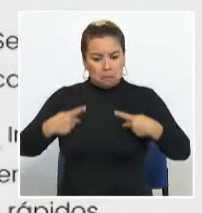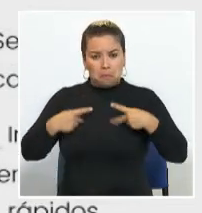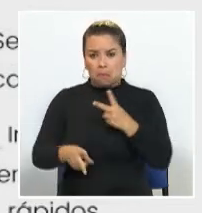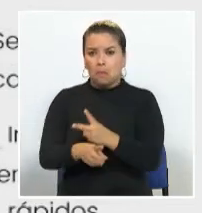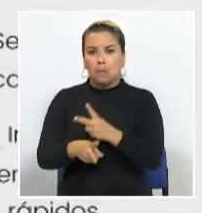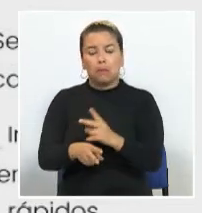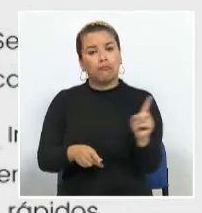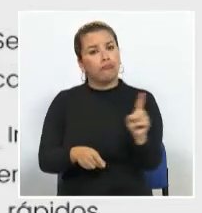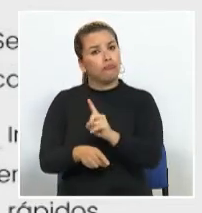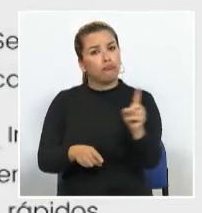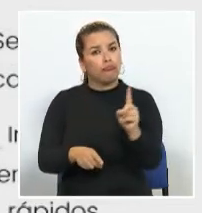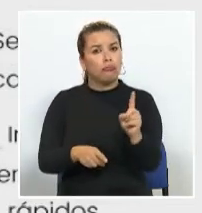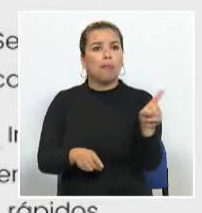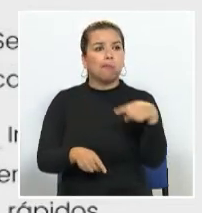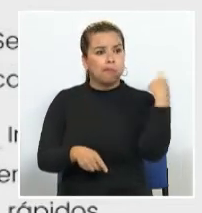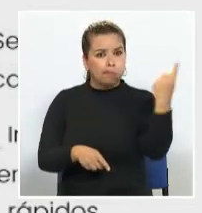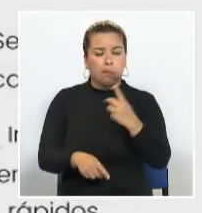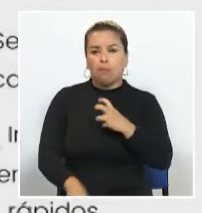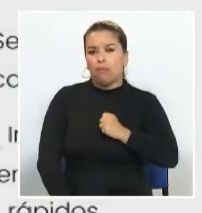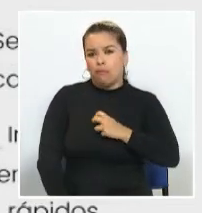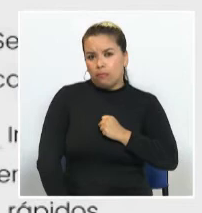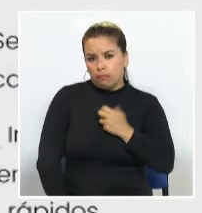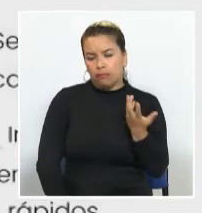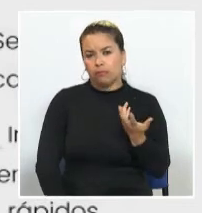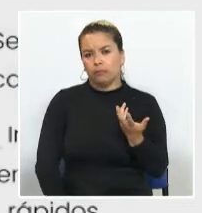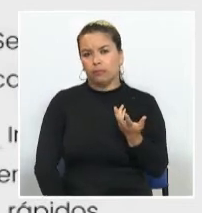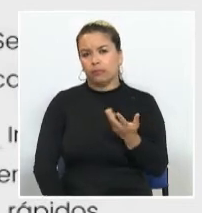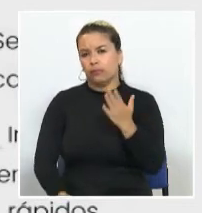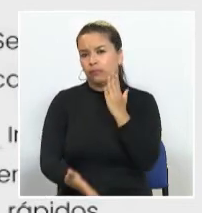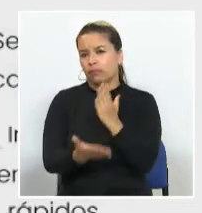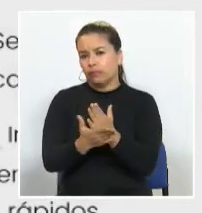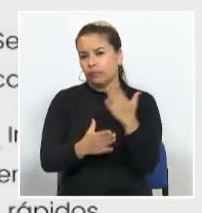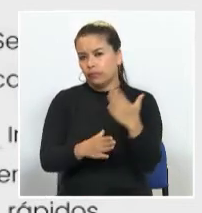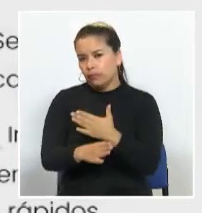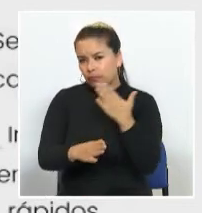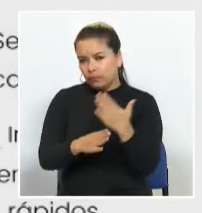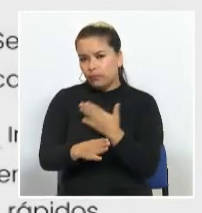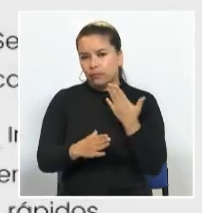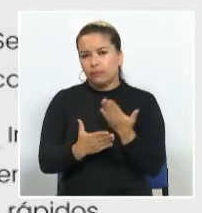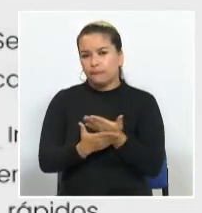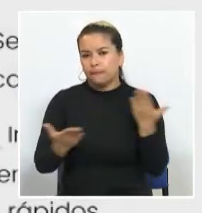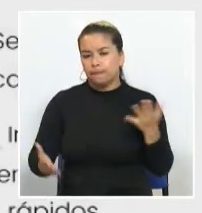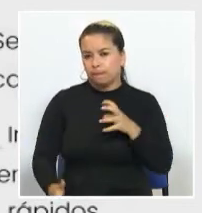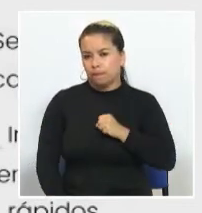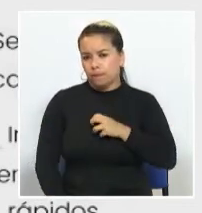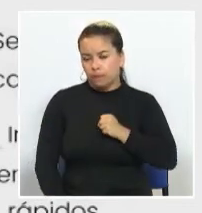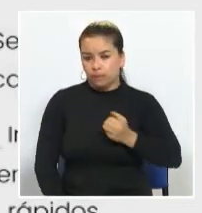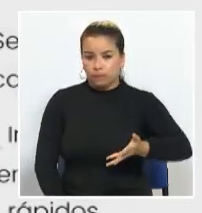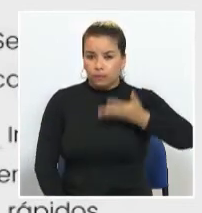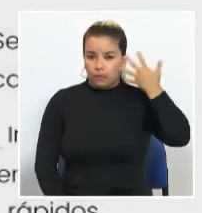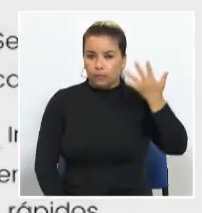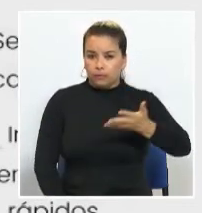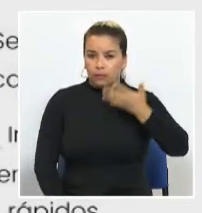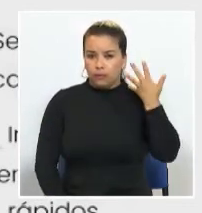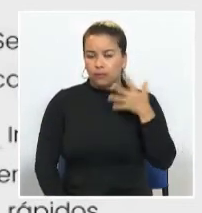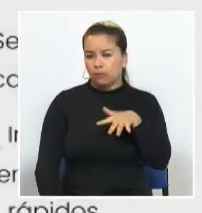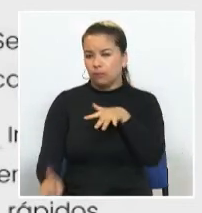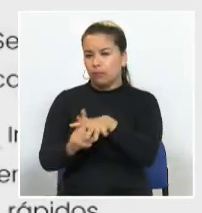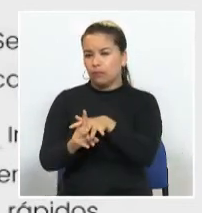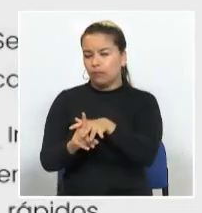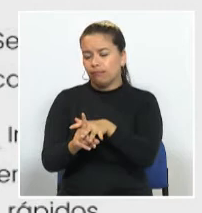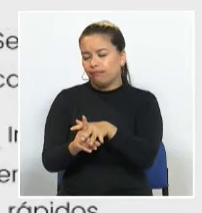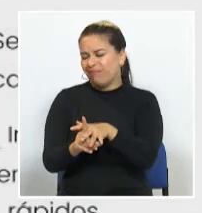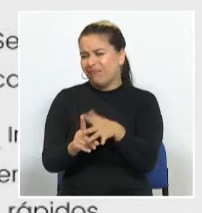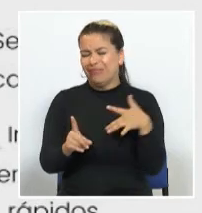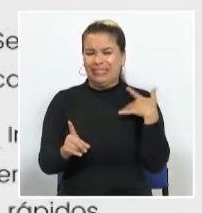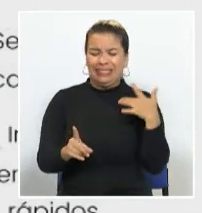generalmente producen palpitaciones, algo de dificultad para respirar, algún tipo de molestias, pero que